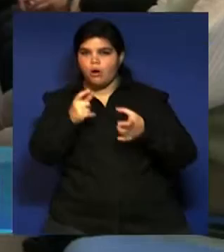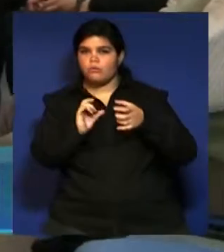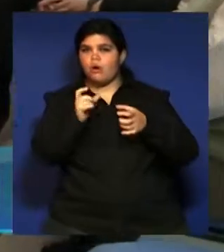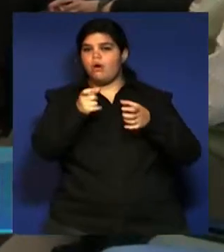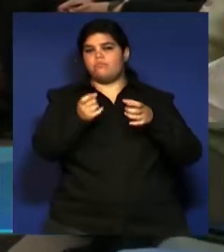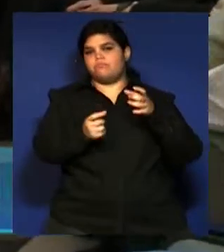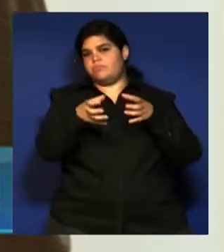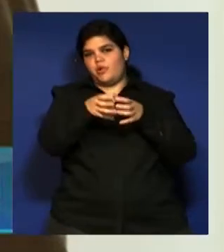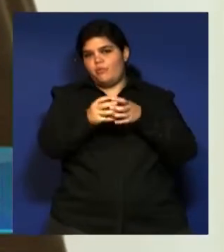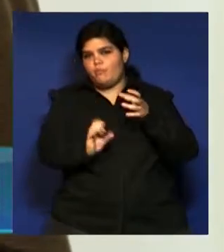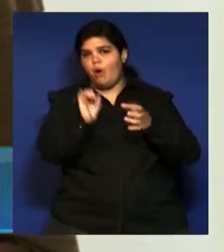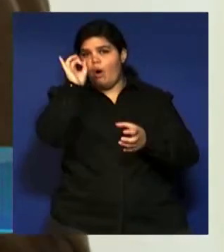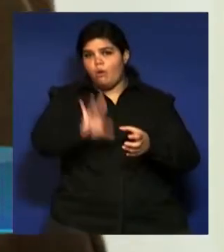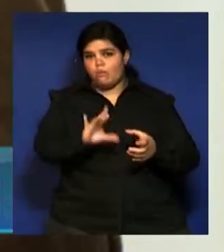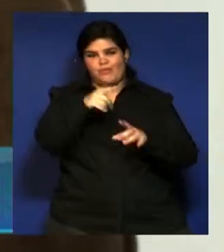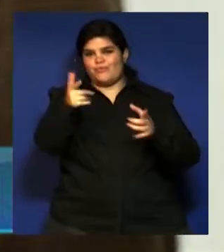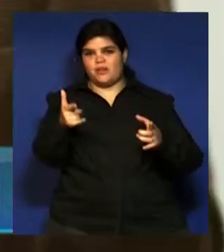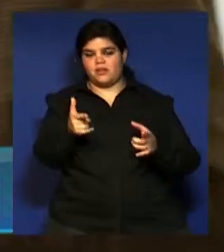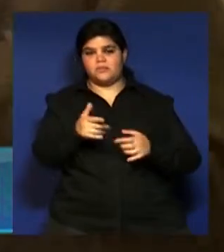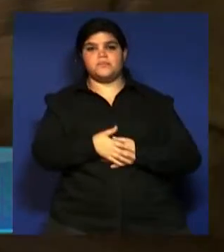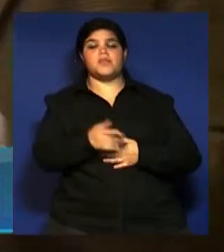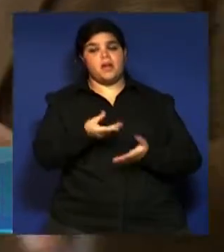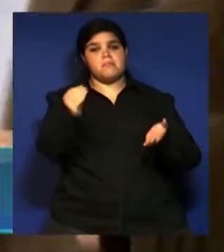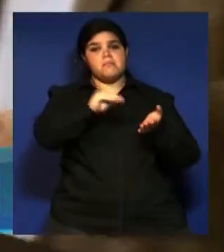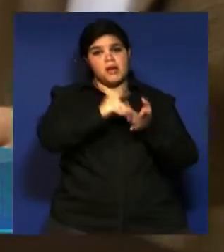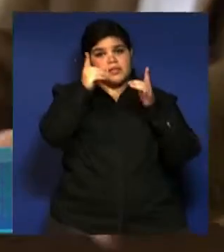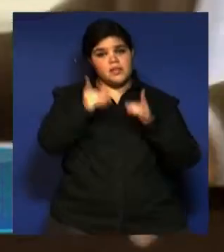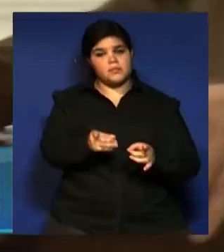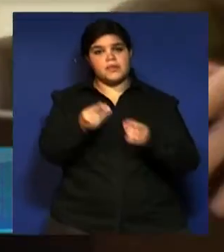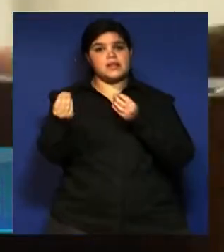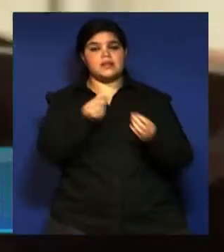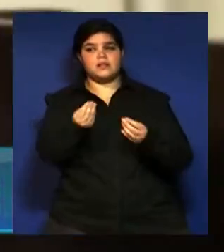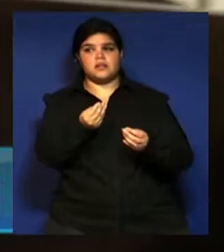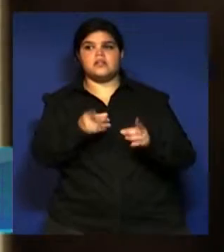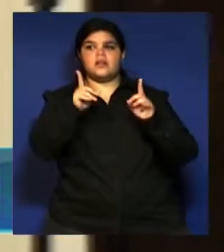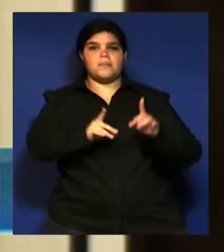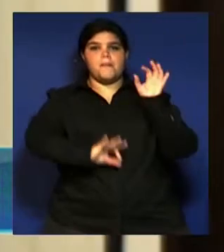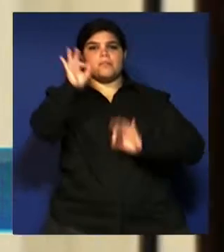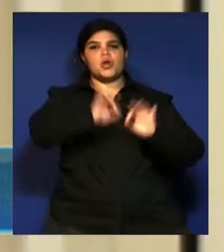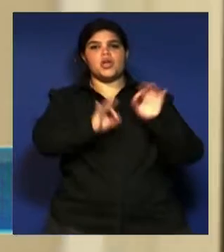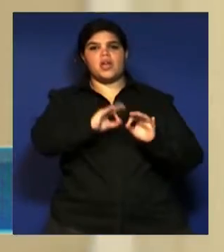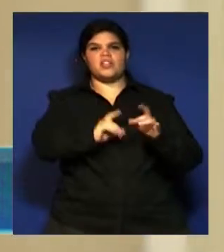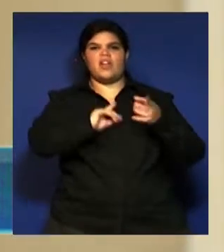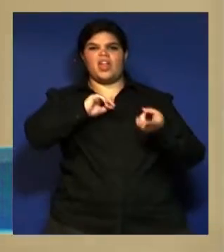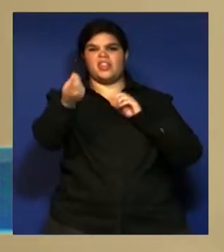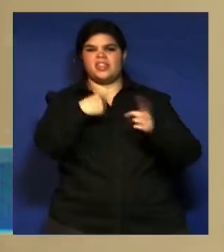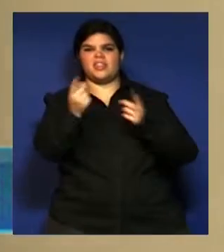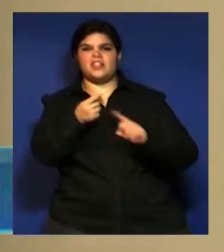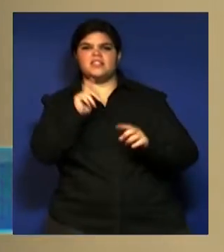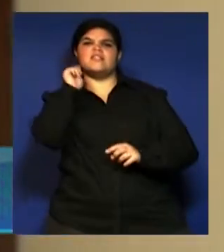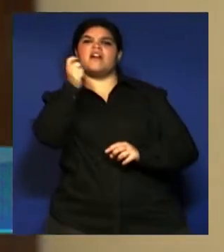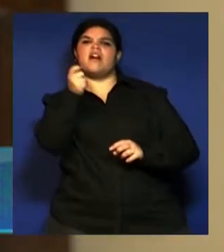públicos, podríamos decir. Otra diferencia importante, incluida también en los proyectos que ha ido y ha vuelto, es quién controla el contenido de